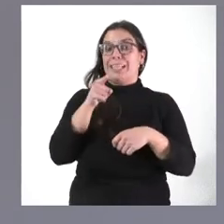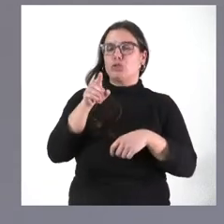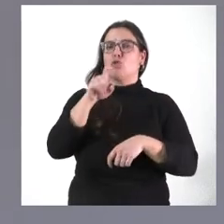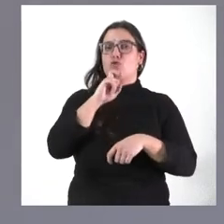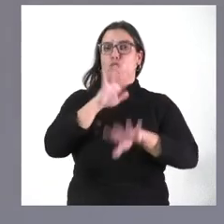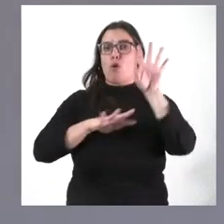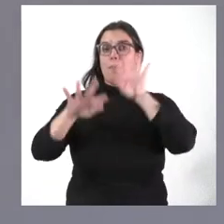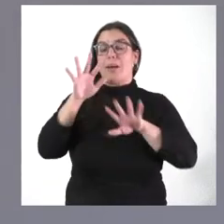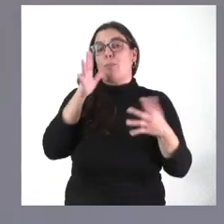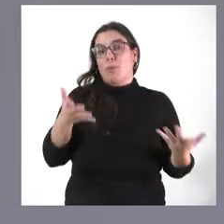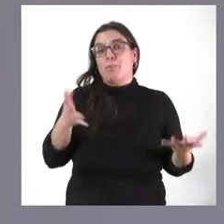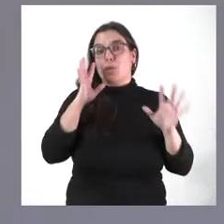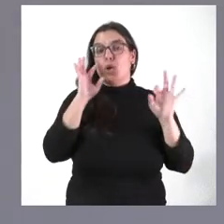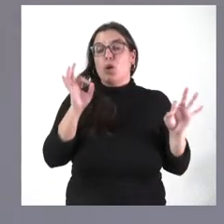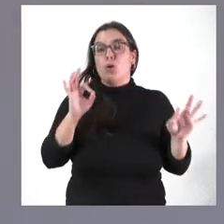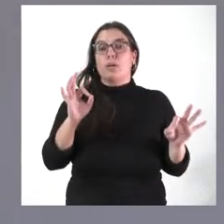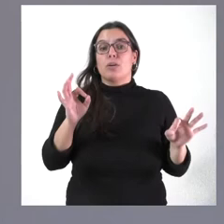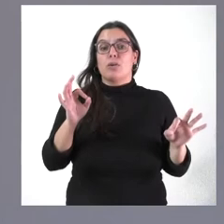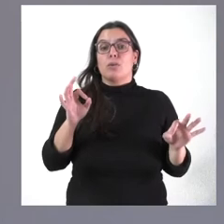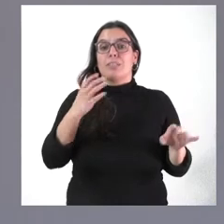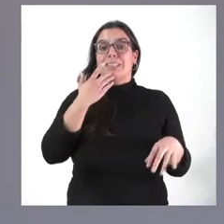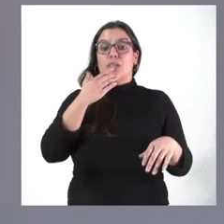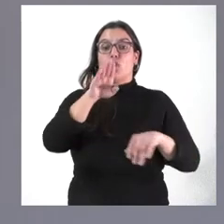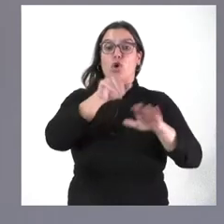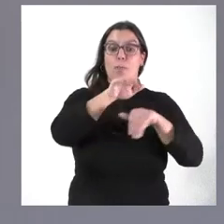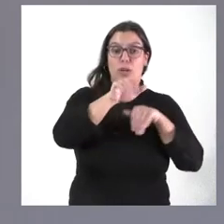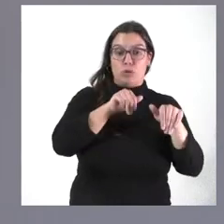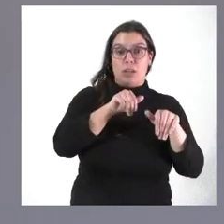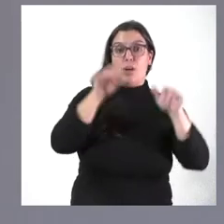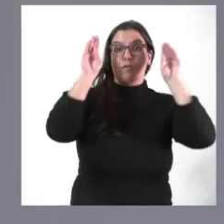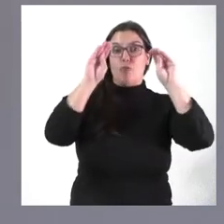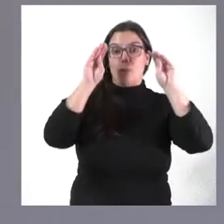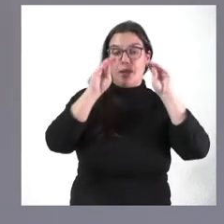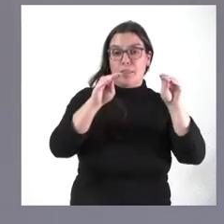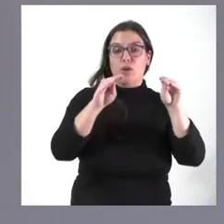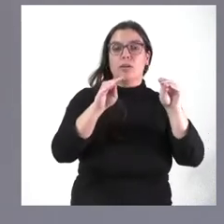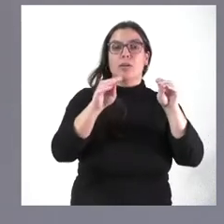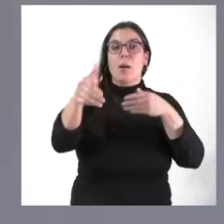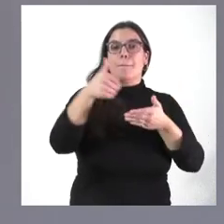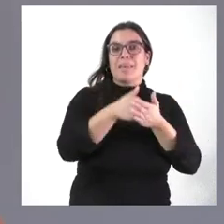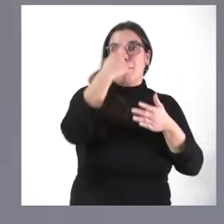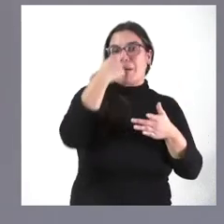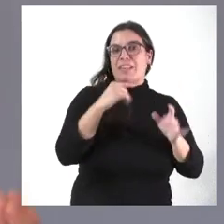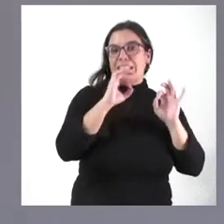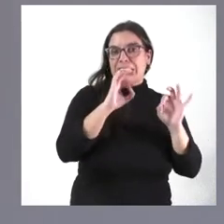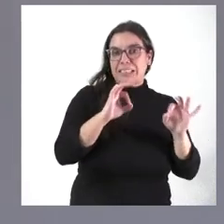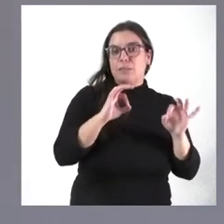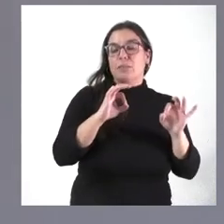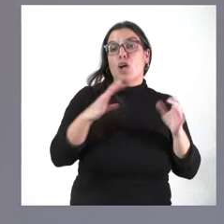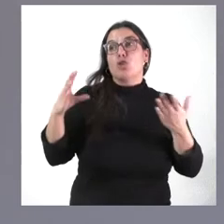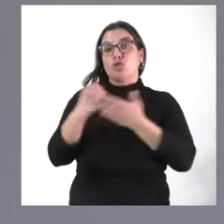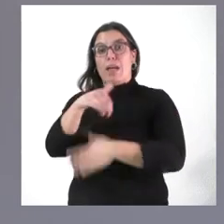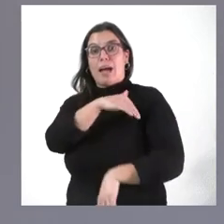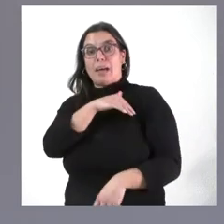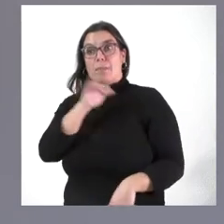porque lógicamente en la medida en que las convocatorias de formación demandan determinados perfiles profesionales no siempre Todas las academias